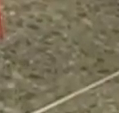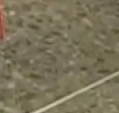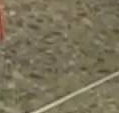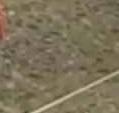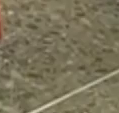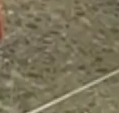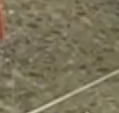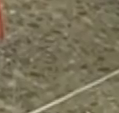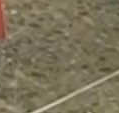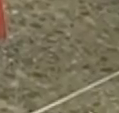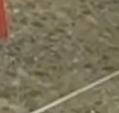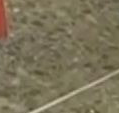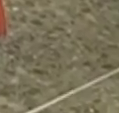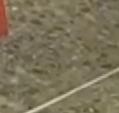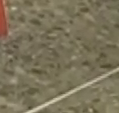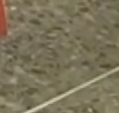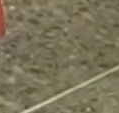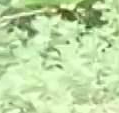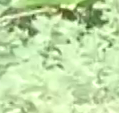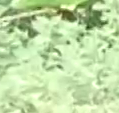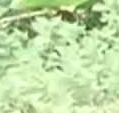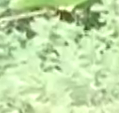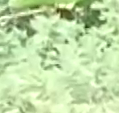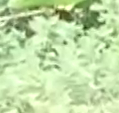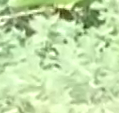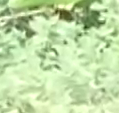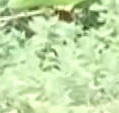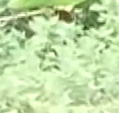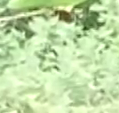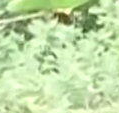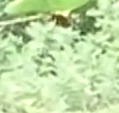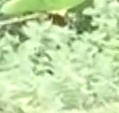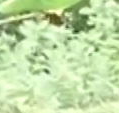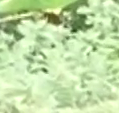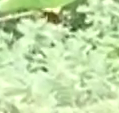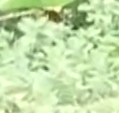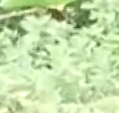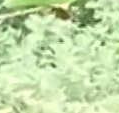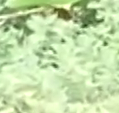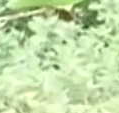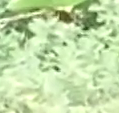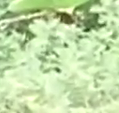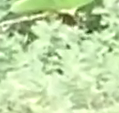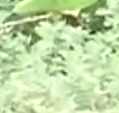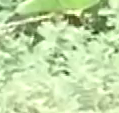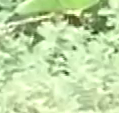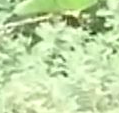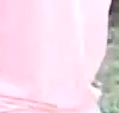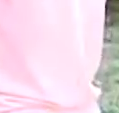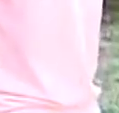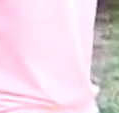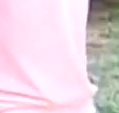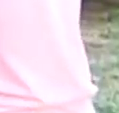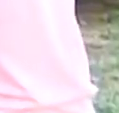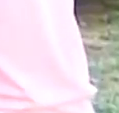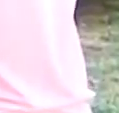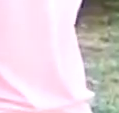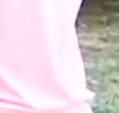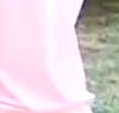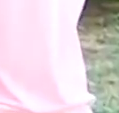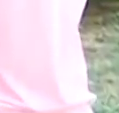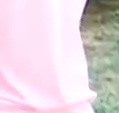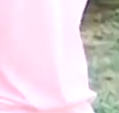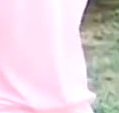y de educación primaria, con los cuales, con el esfuerzo de la comunidad, con el esfuerzo del gobierno bolivariano, que están las brigadas también de mantenimiento y